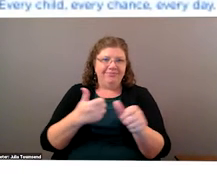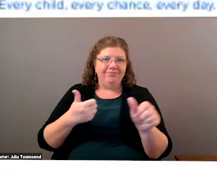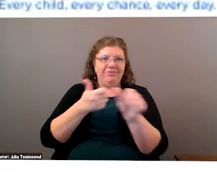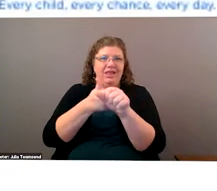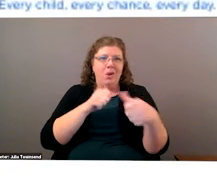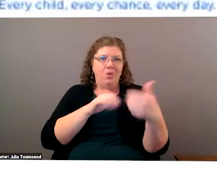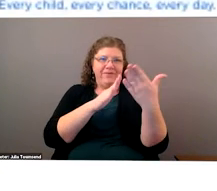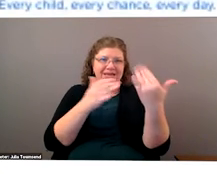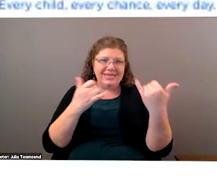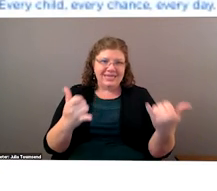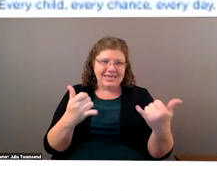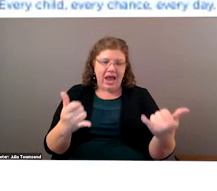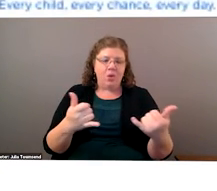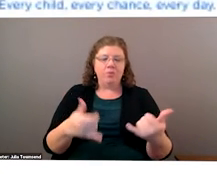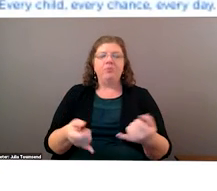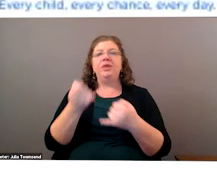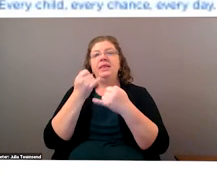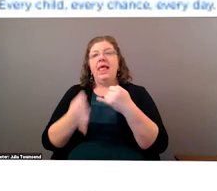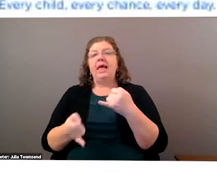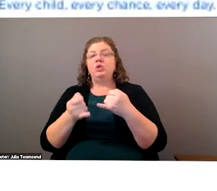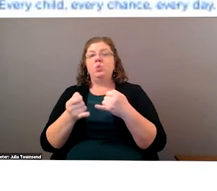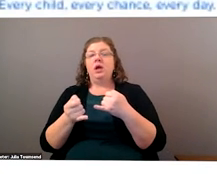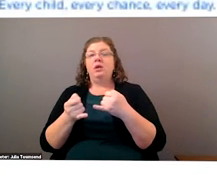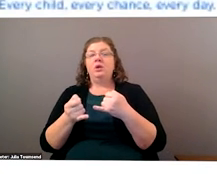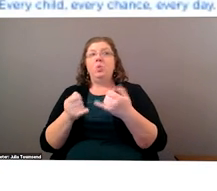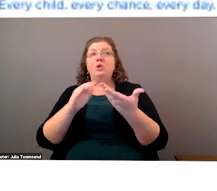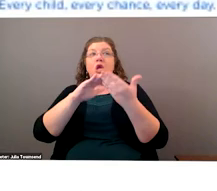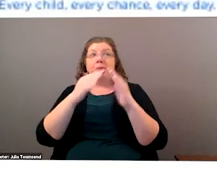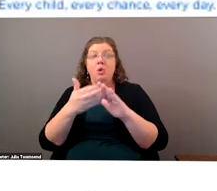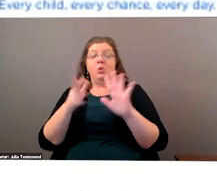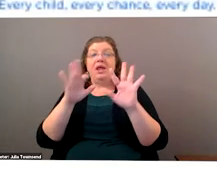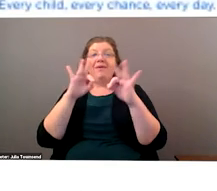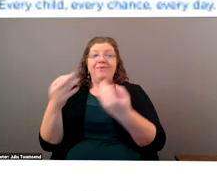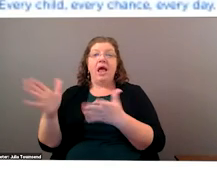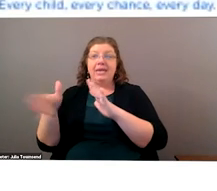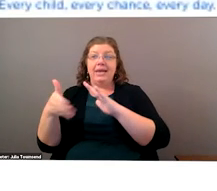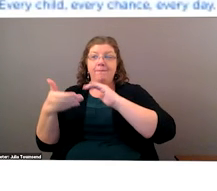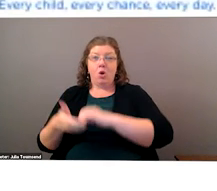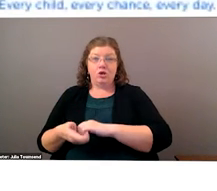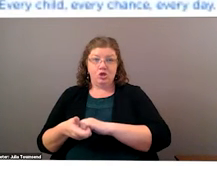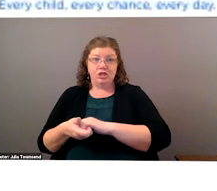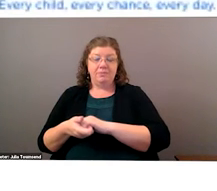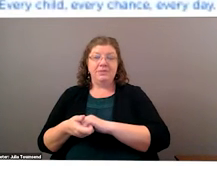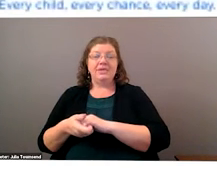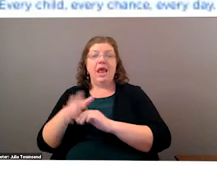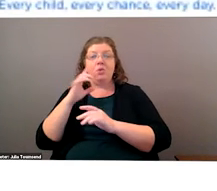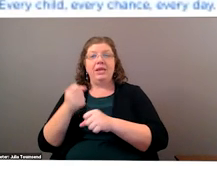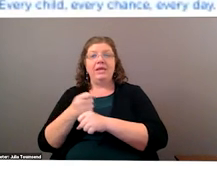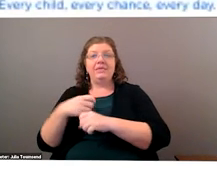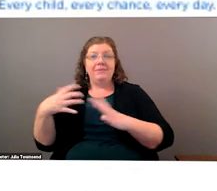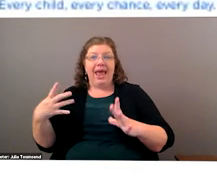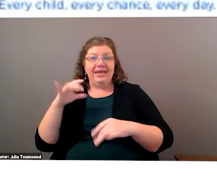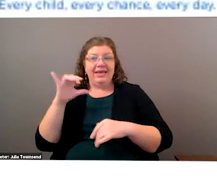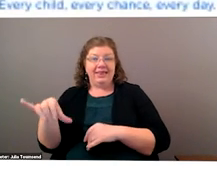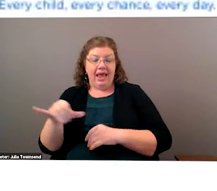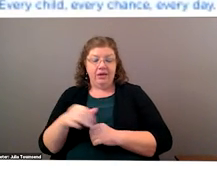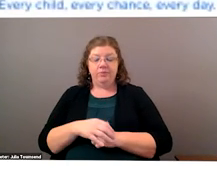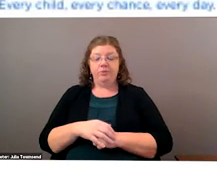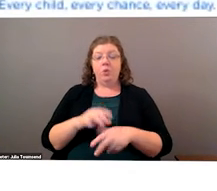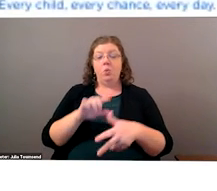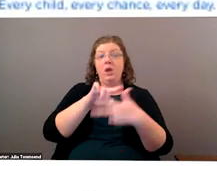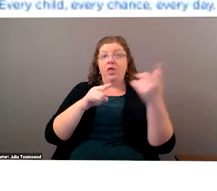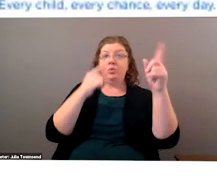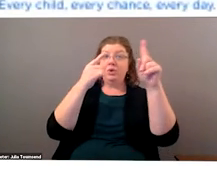la última fue nuestras alianzas comunitarias y familiares. Y tenemos tres metas en particular. Y